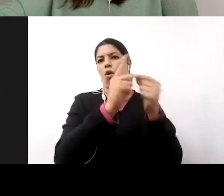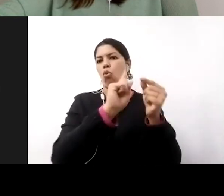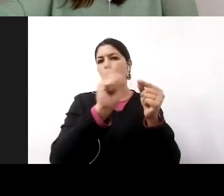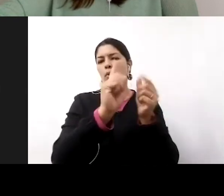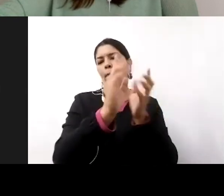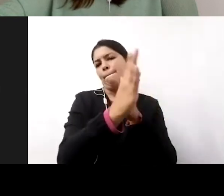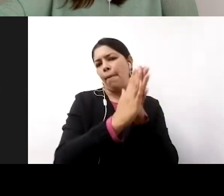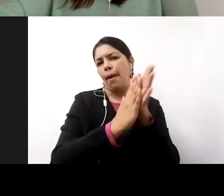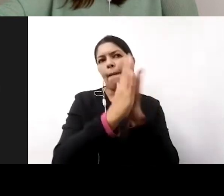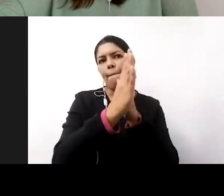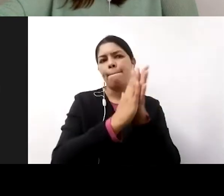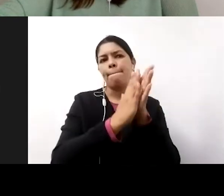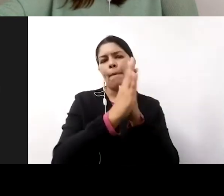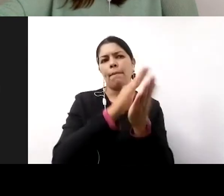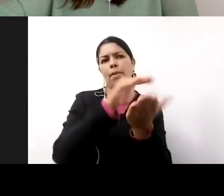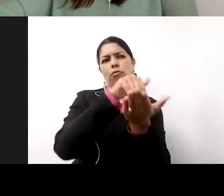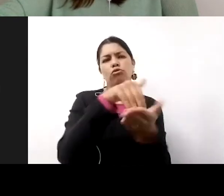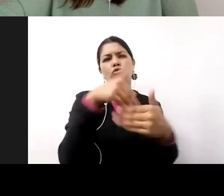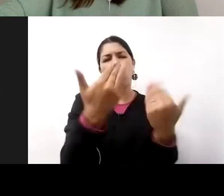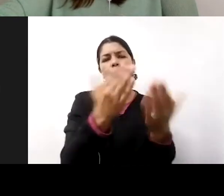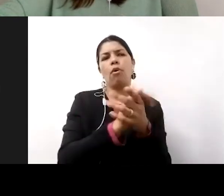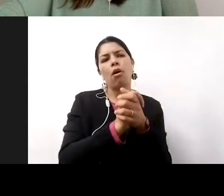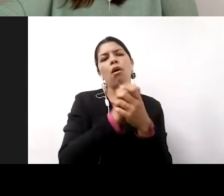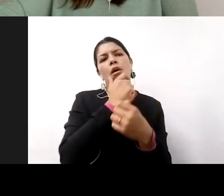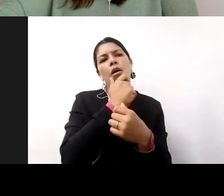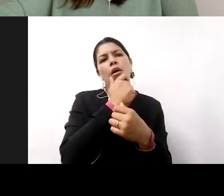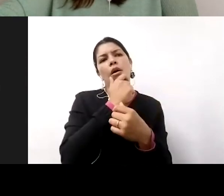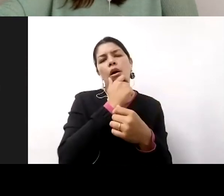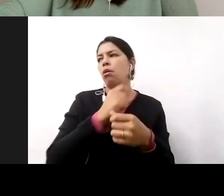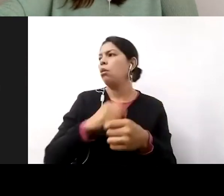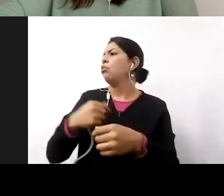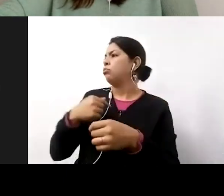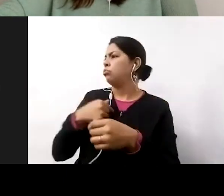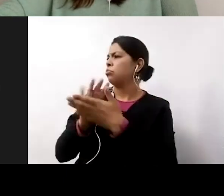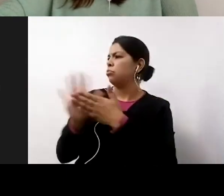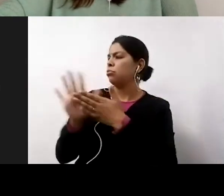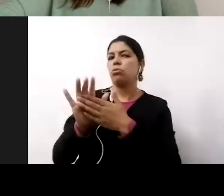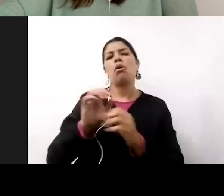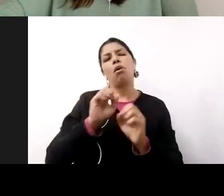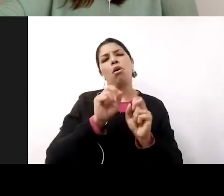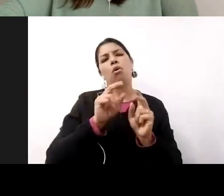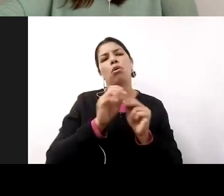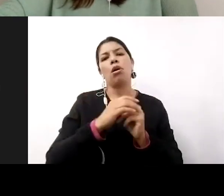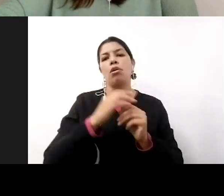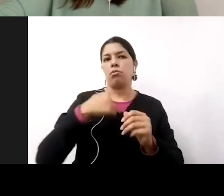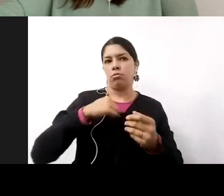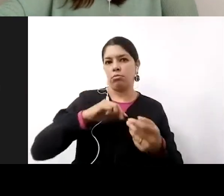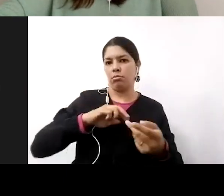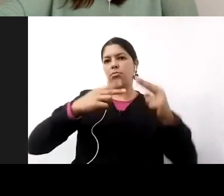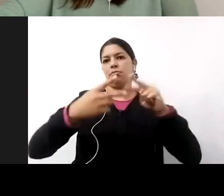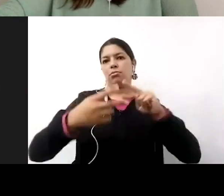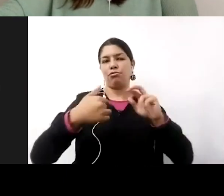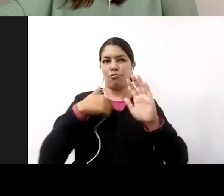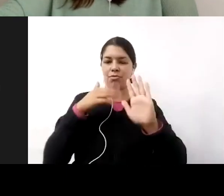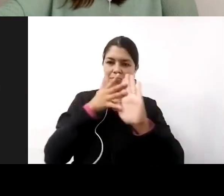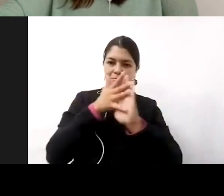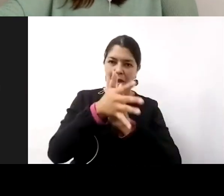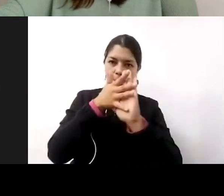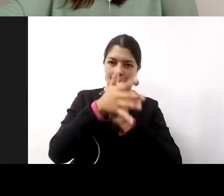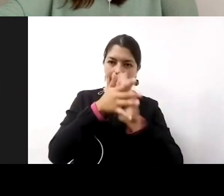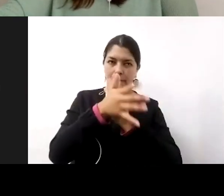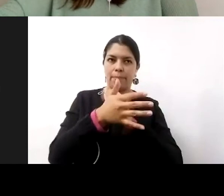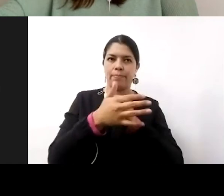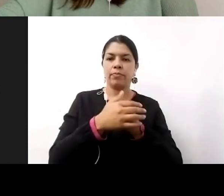tener en cuenta también que siempre va a haber una satisfacción parcial de las necesidades, ya que el proceso involucra que